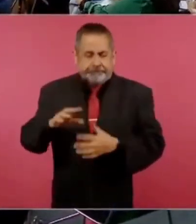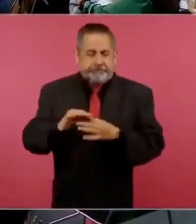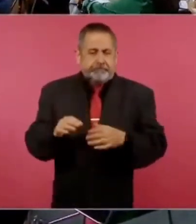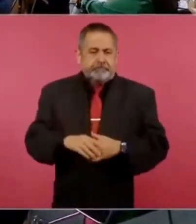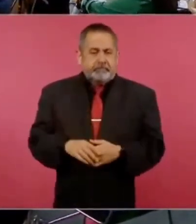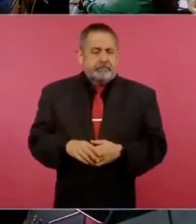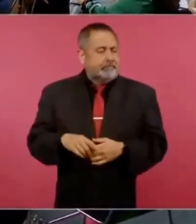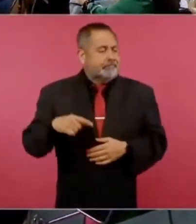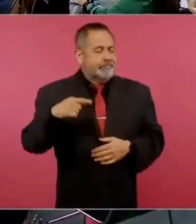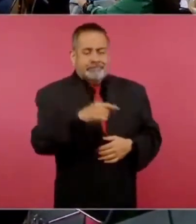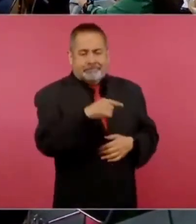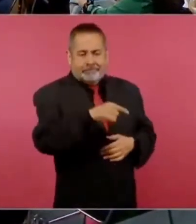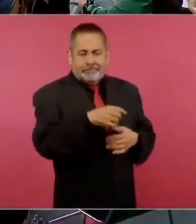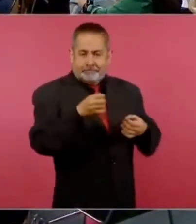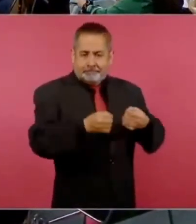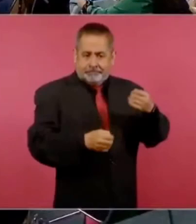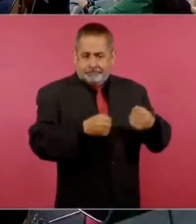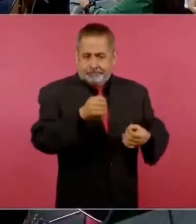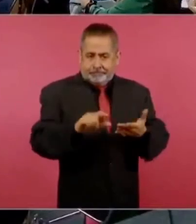las órdenes